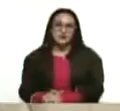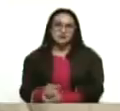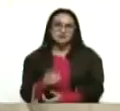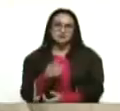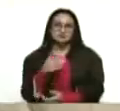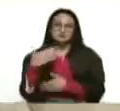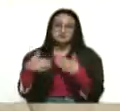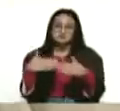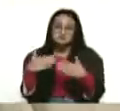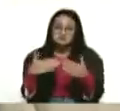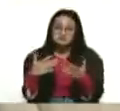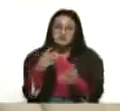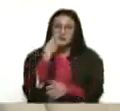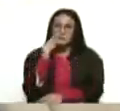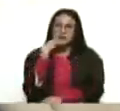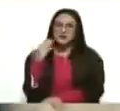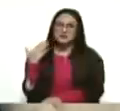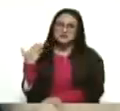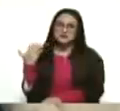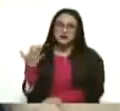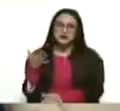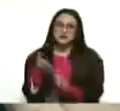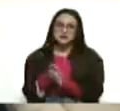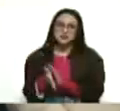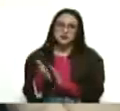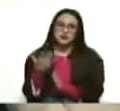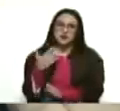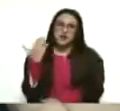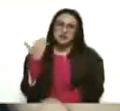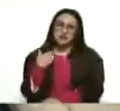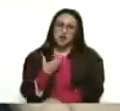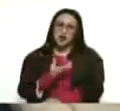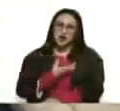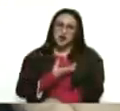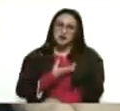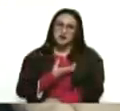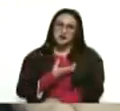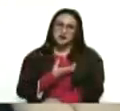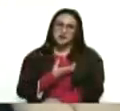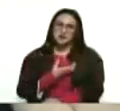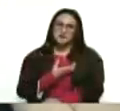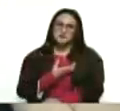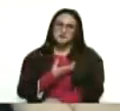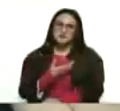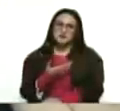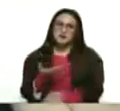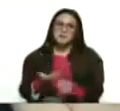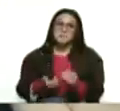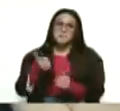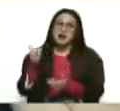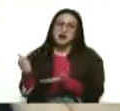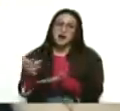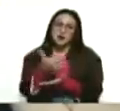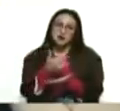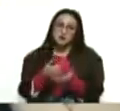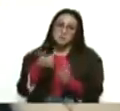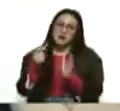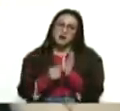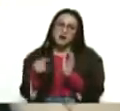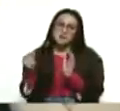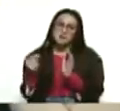trámites, la experiencia que tenía, en este caso de cuando yo era alcalde, la experiencia que se tiene es que aumenta la recaudación mucho más rápidamente,